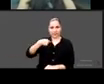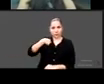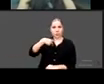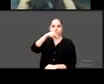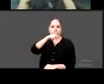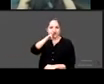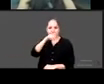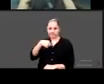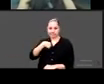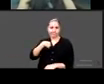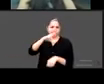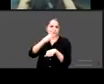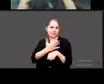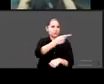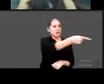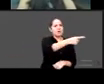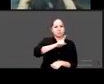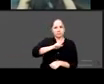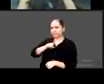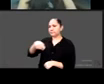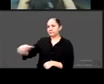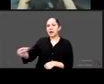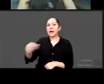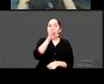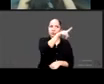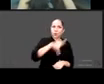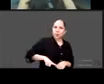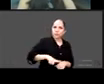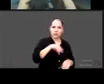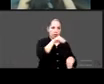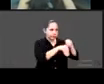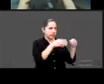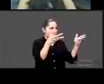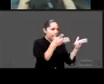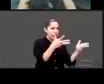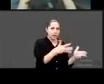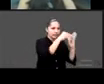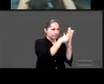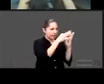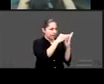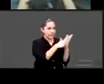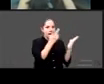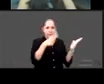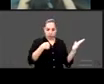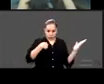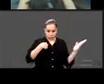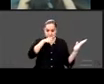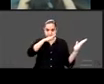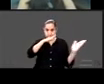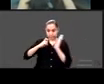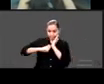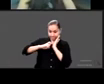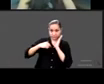podrá proveer de sus derechos y garantizarlos. Dos, que si bien